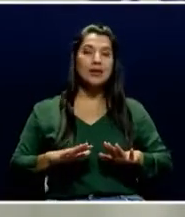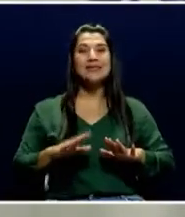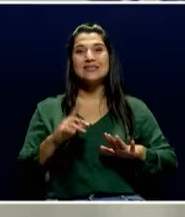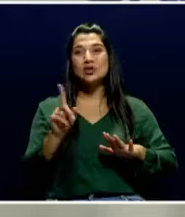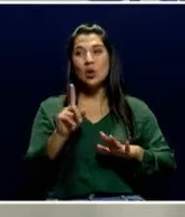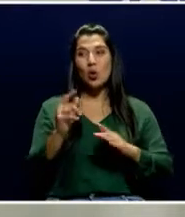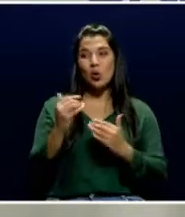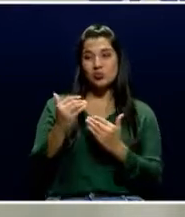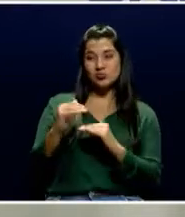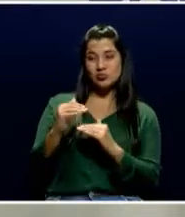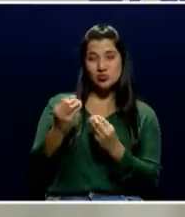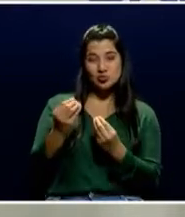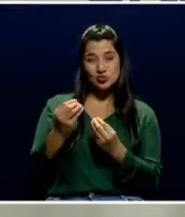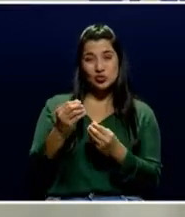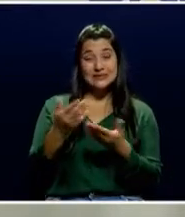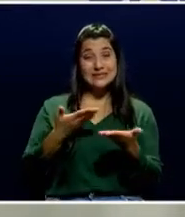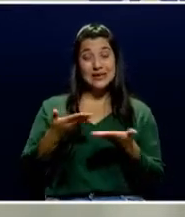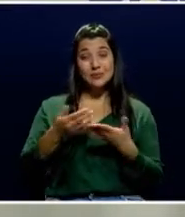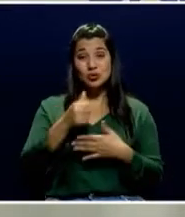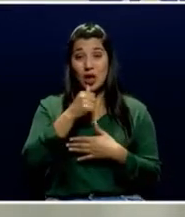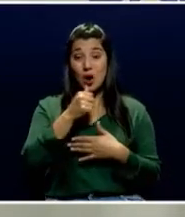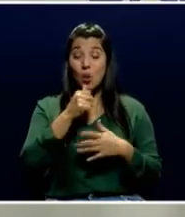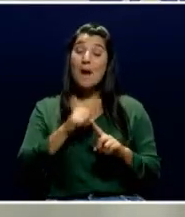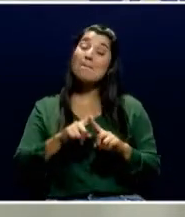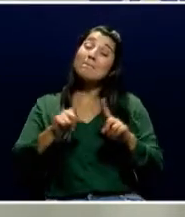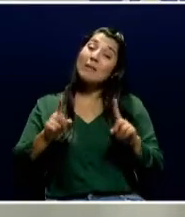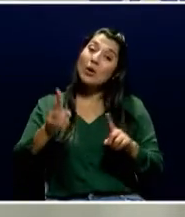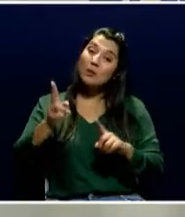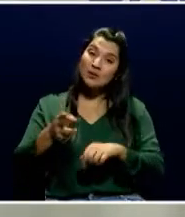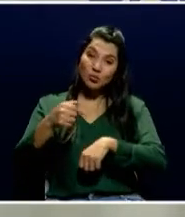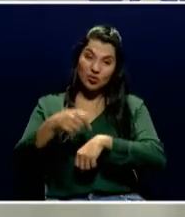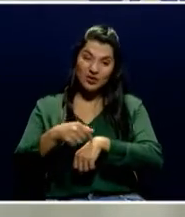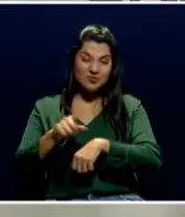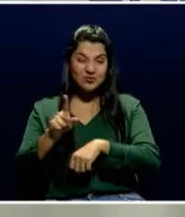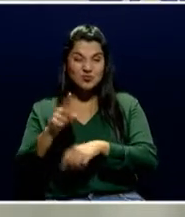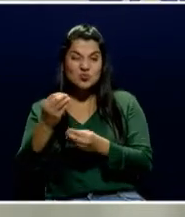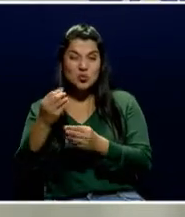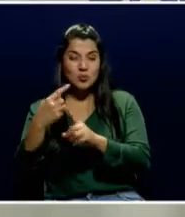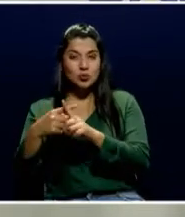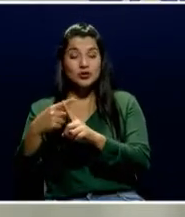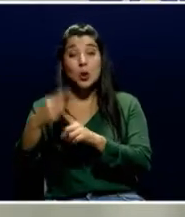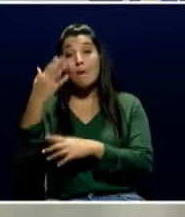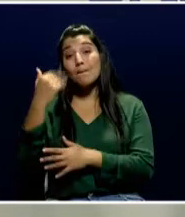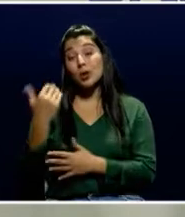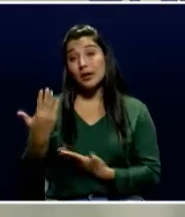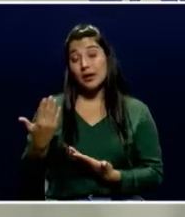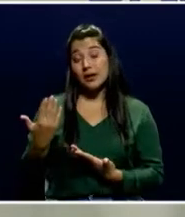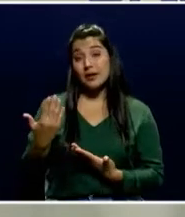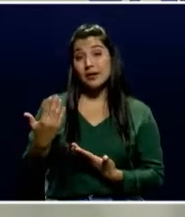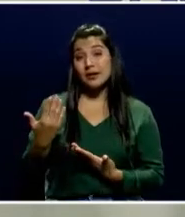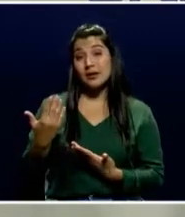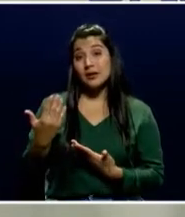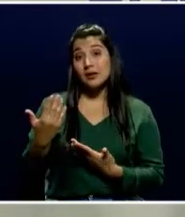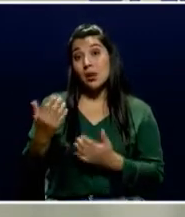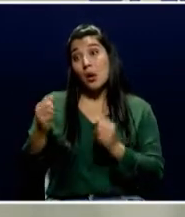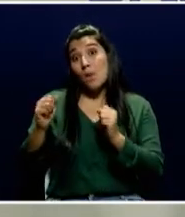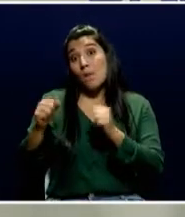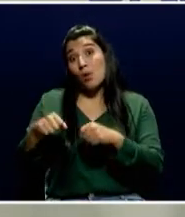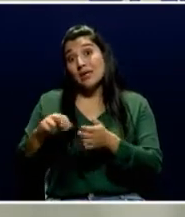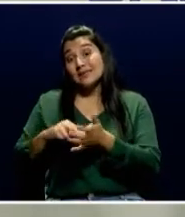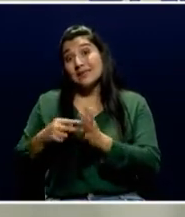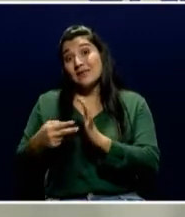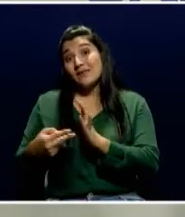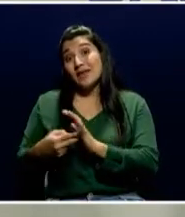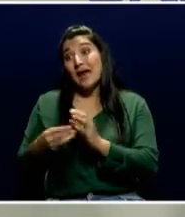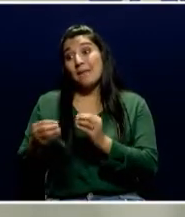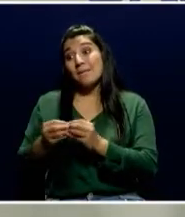servicio del abastecimiento de agua, pero también nos plantea un reto en términos de, pues, podría ser un aumento de las